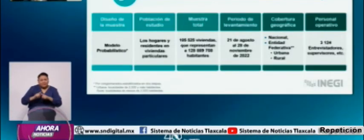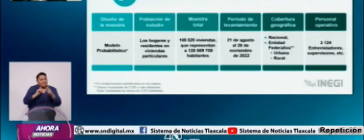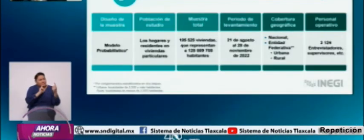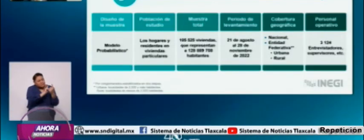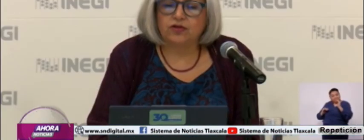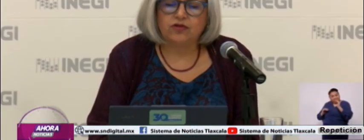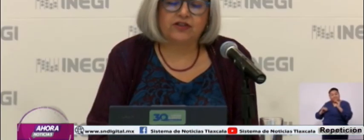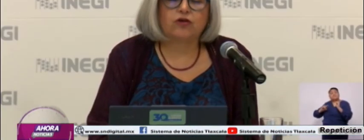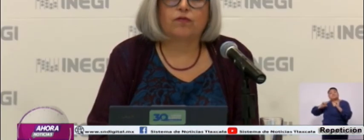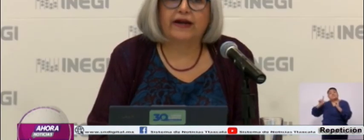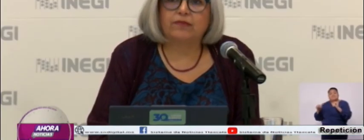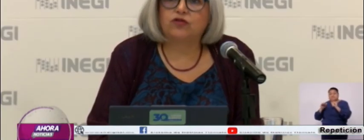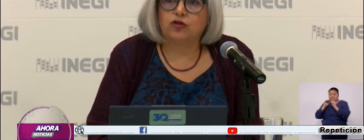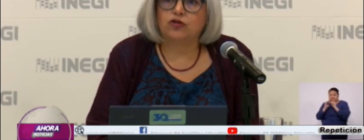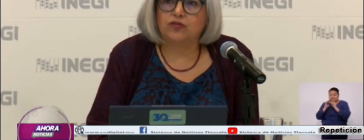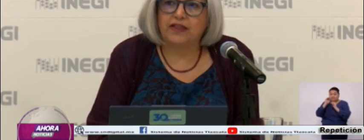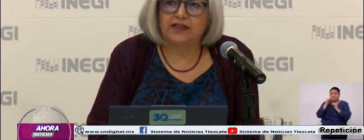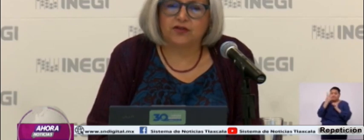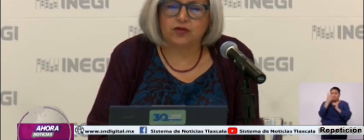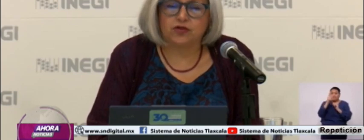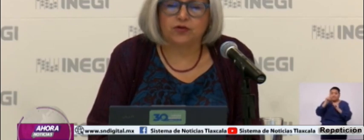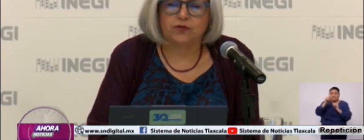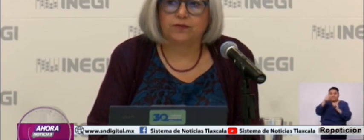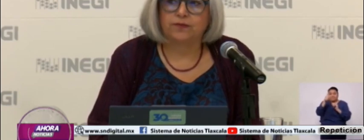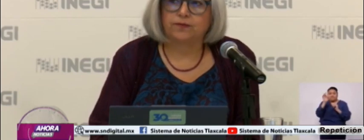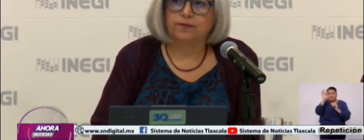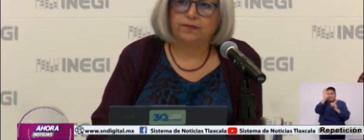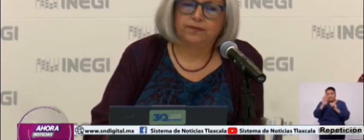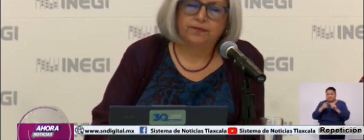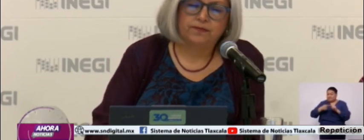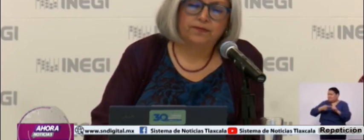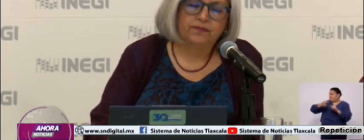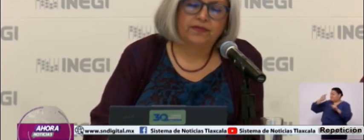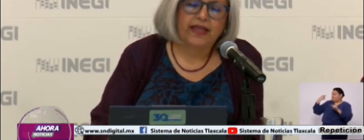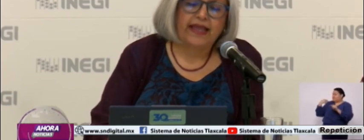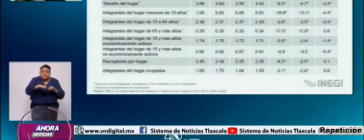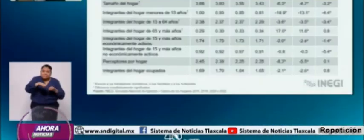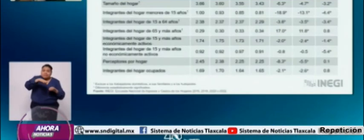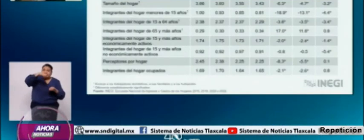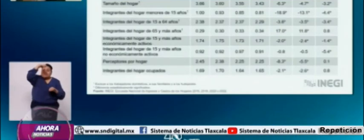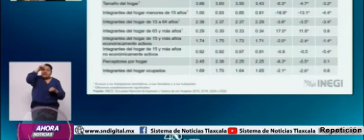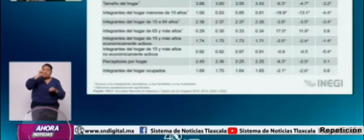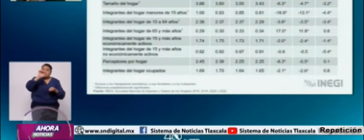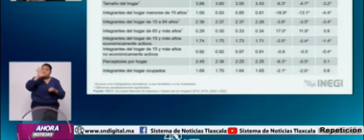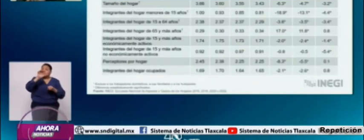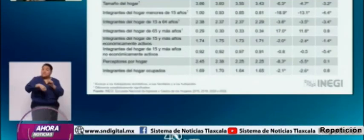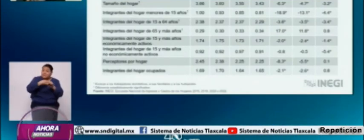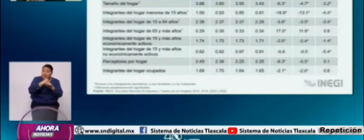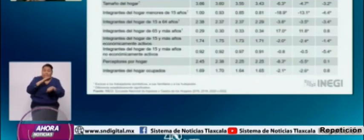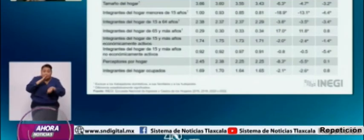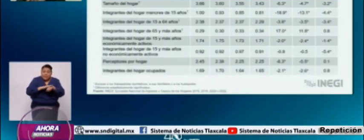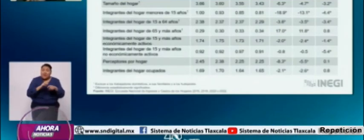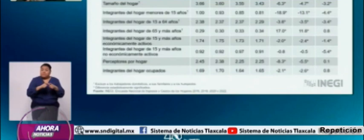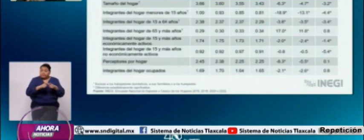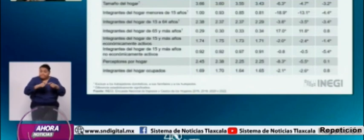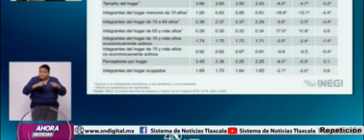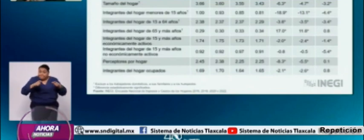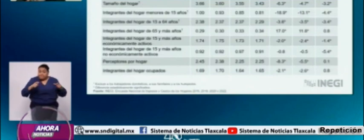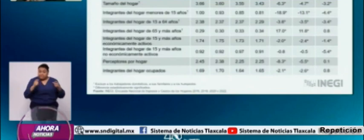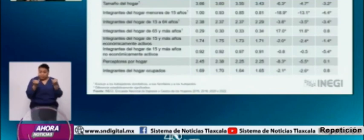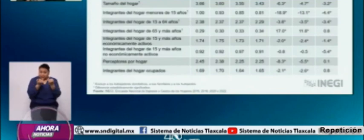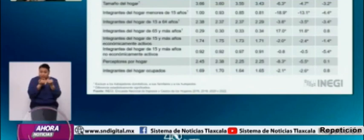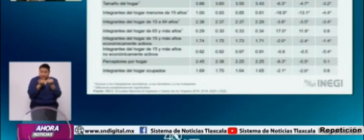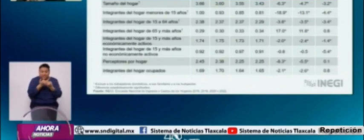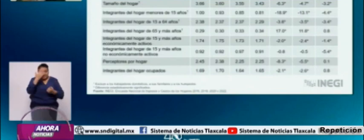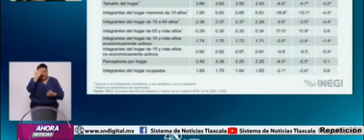128.889.708 personas. En rueda de prensa, la presidenta del INEGI, Graciela Márquez Colín, dio a conocer que el estudio realizado del 11 de agosto al